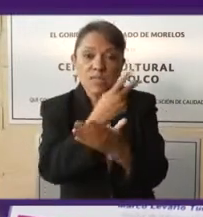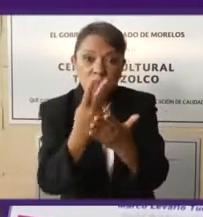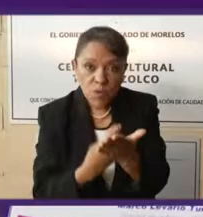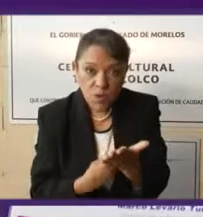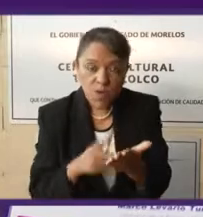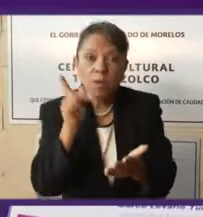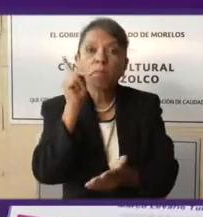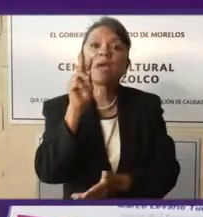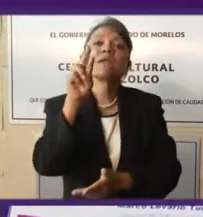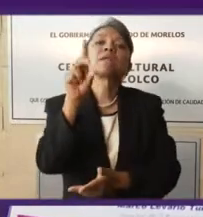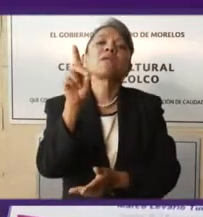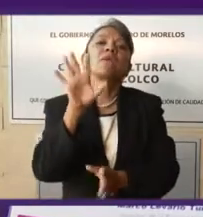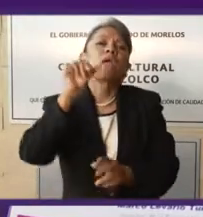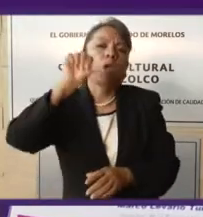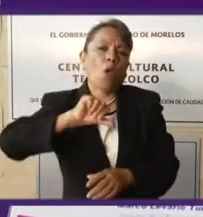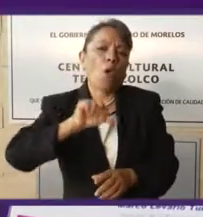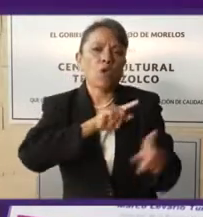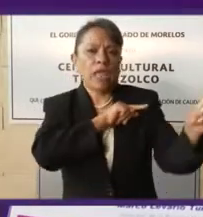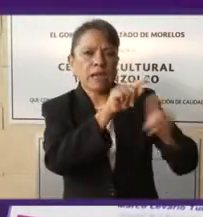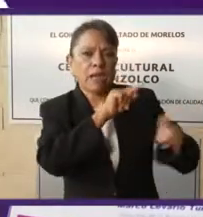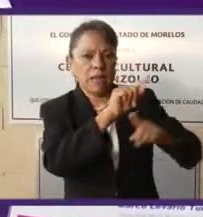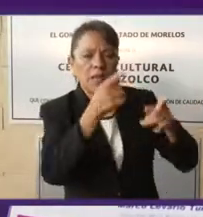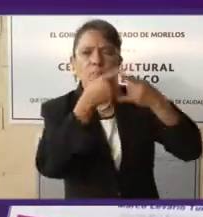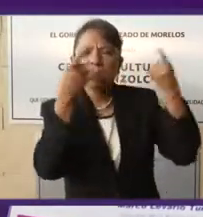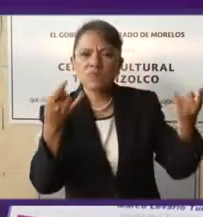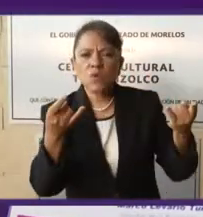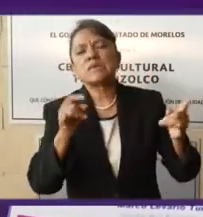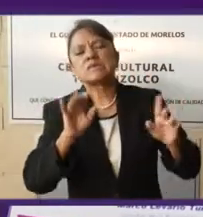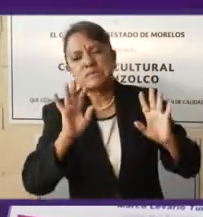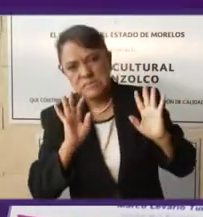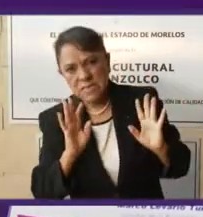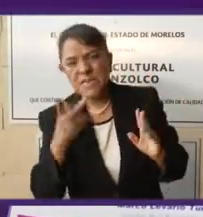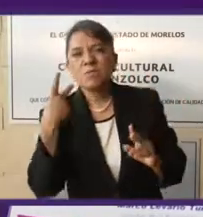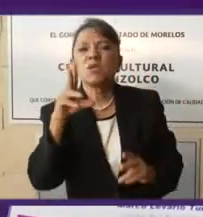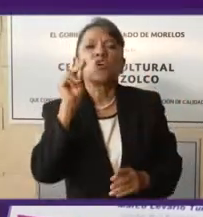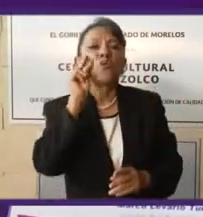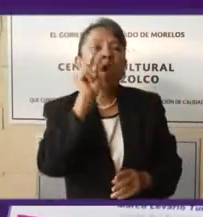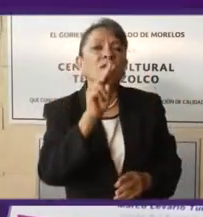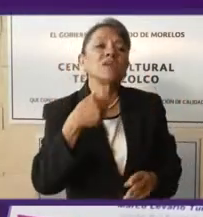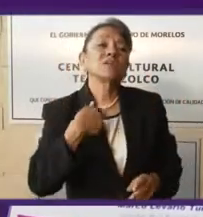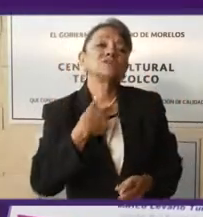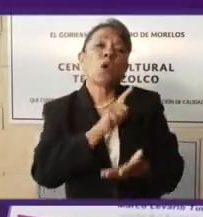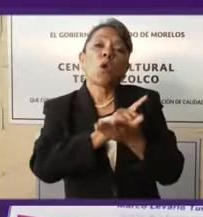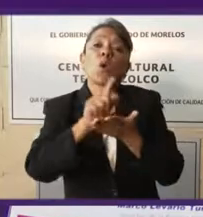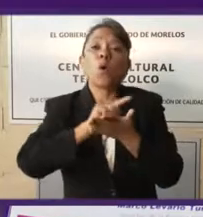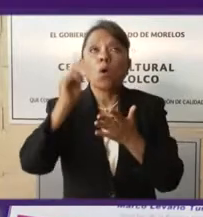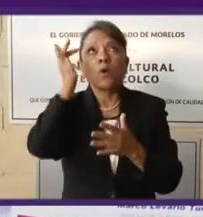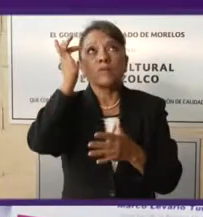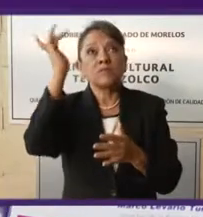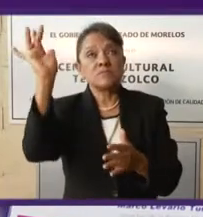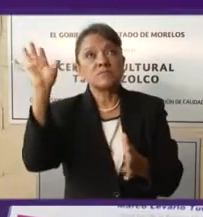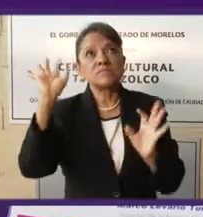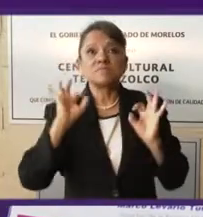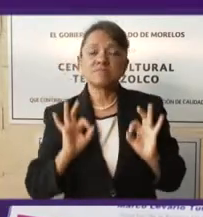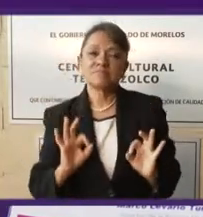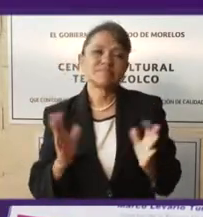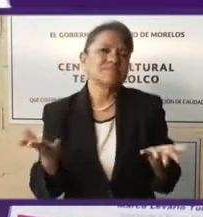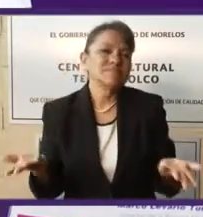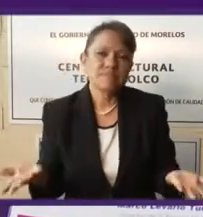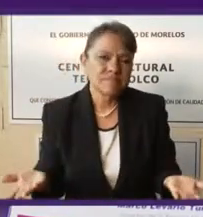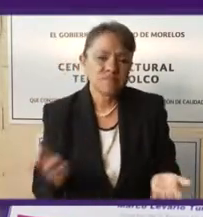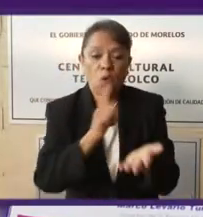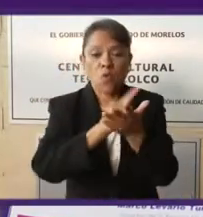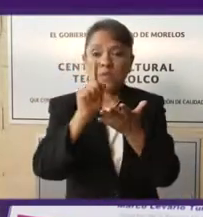altura de lo que hoy le reclama la historia, no para ver si va a salvar su pureza, su virginidad, su